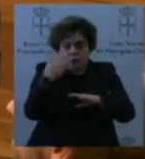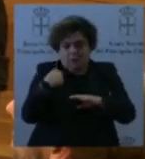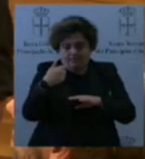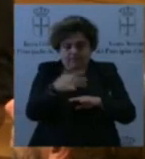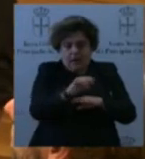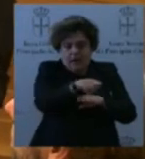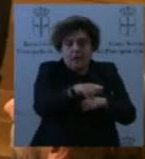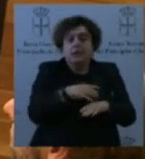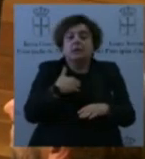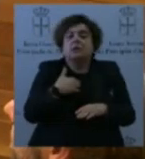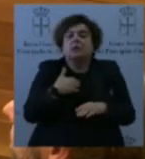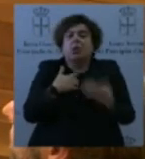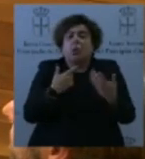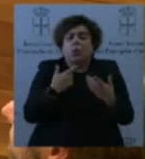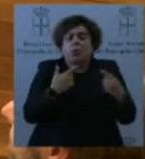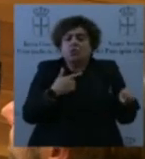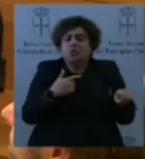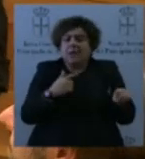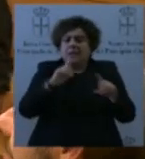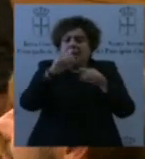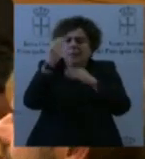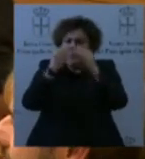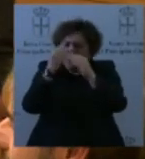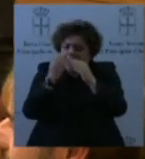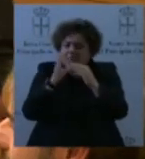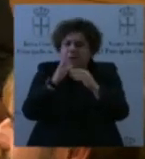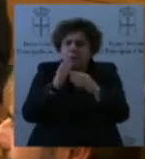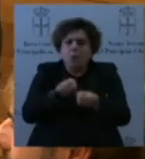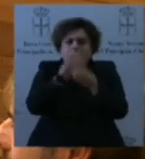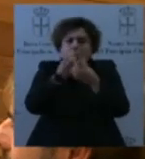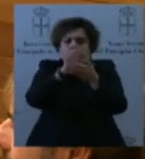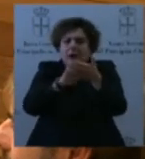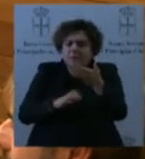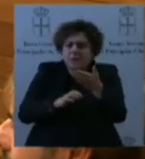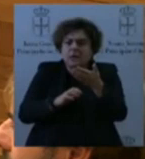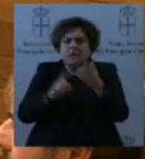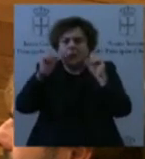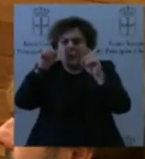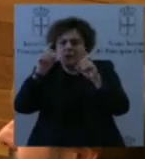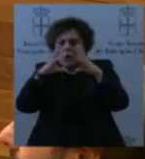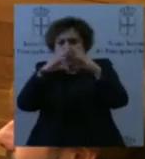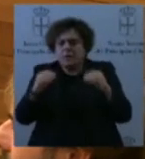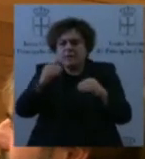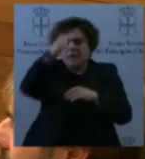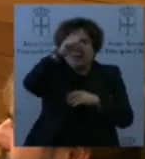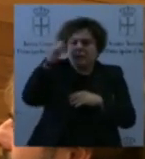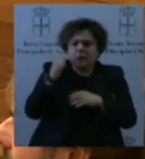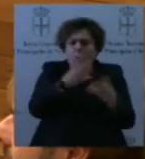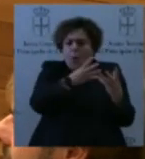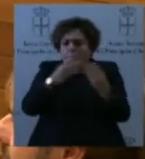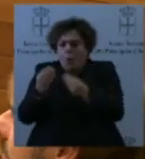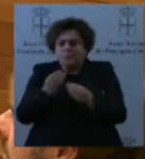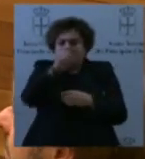el manifiesto dado a conocer por decenas de docentes de la Universidad de Oviedo, expertos en la materia, en el que no solo deploran